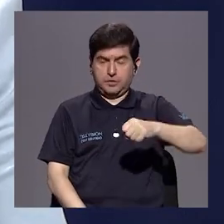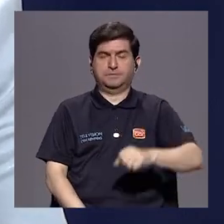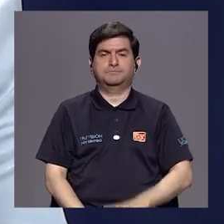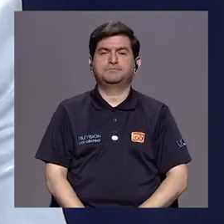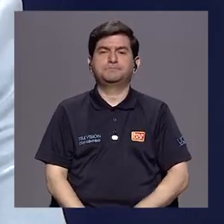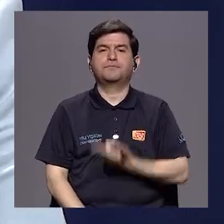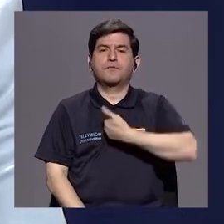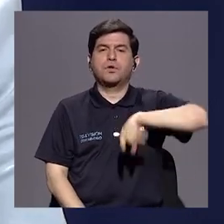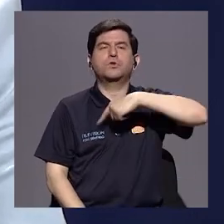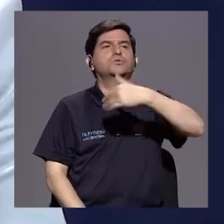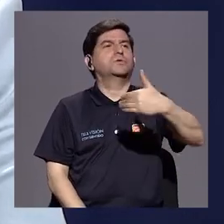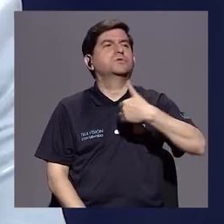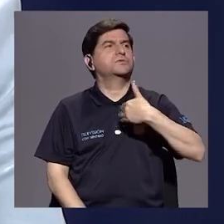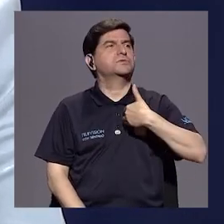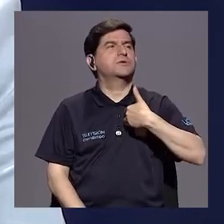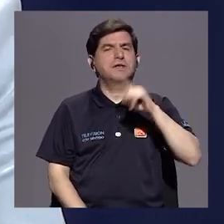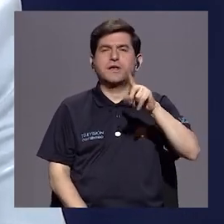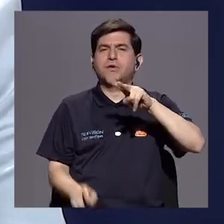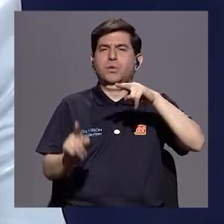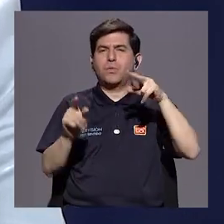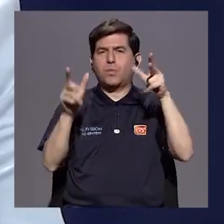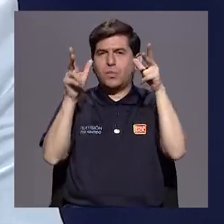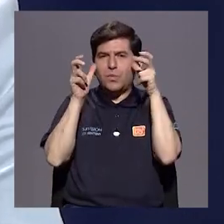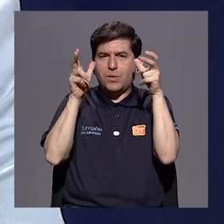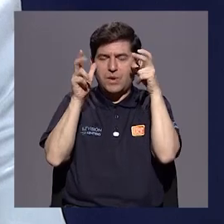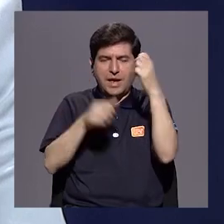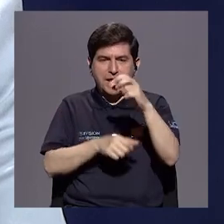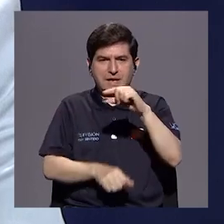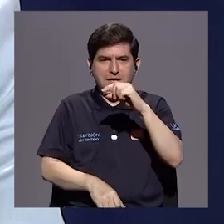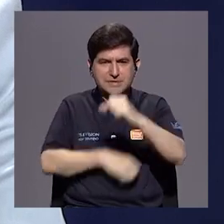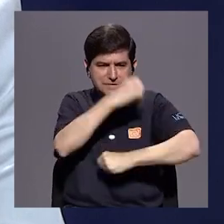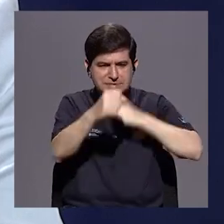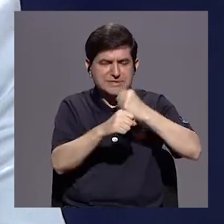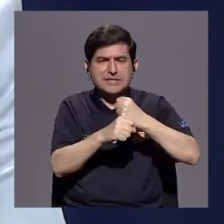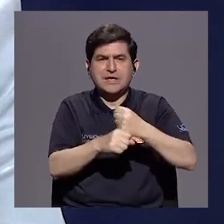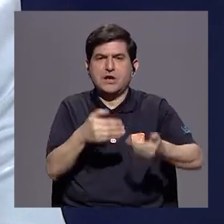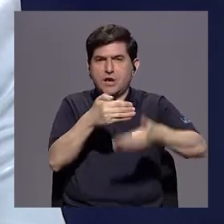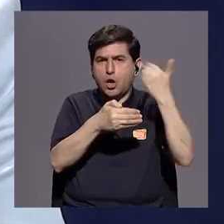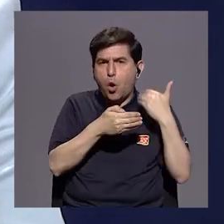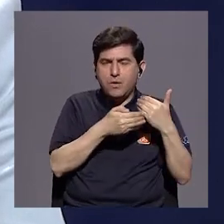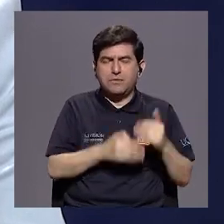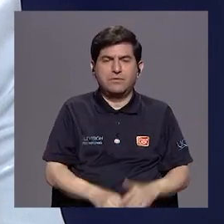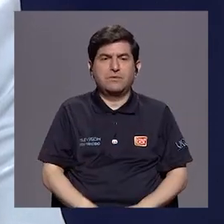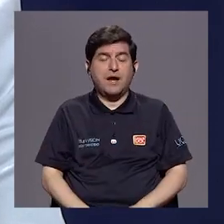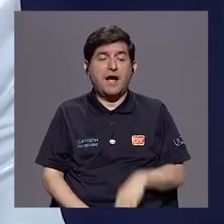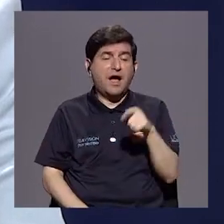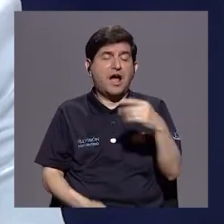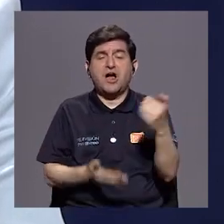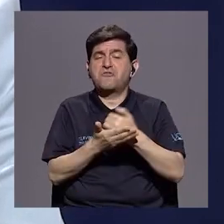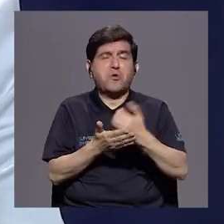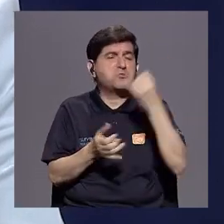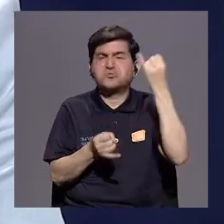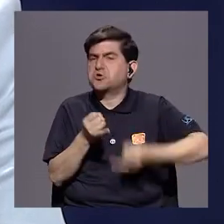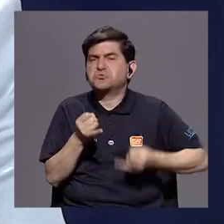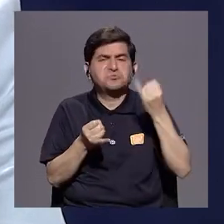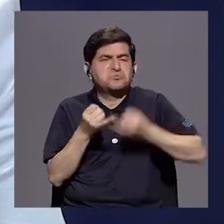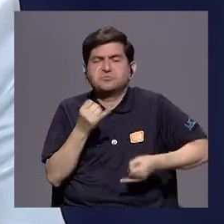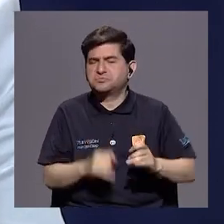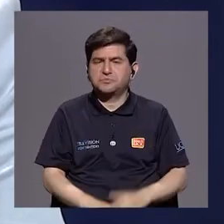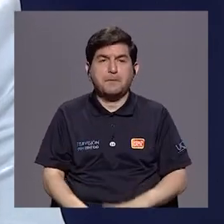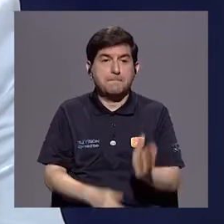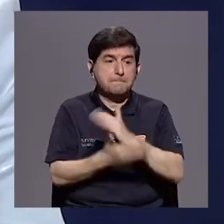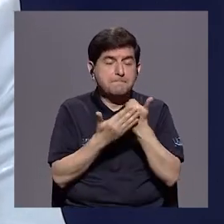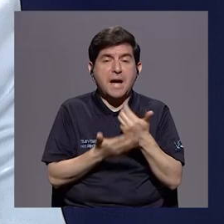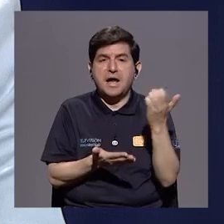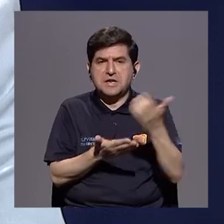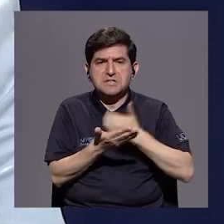nosotros teníamos una percepción del siglo pasado de que los recursos eran inagotables y que buena parte de